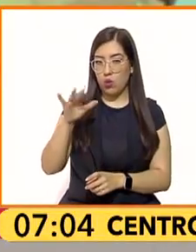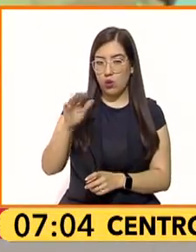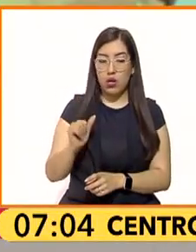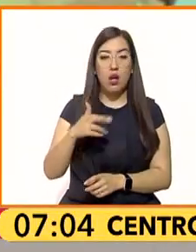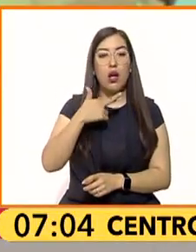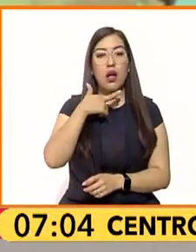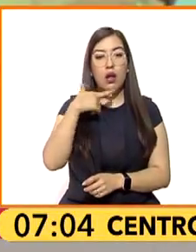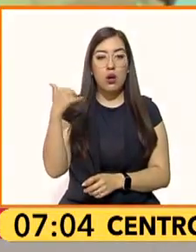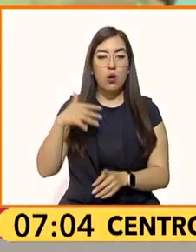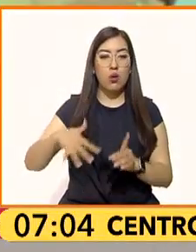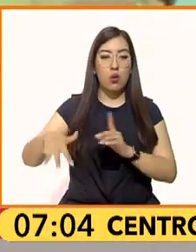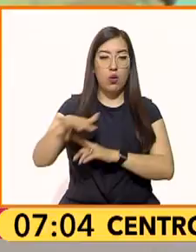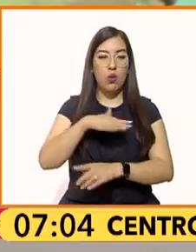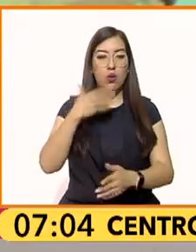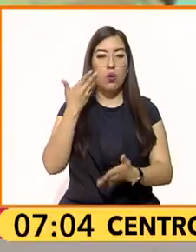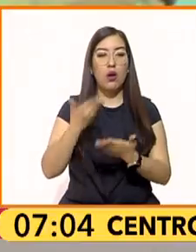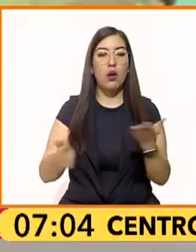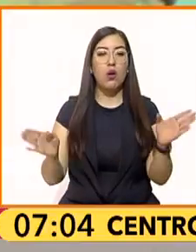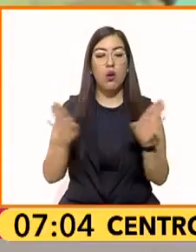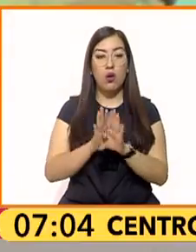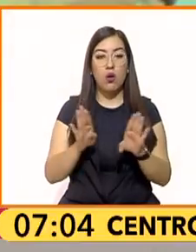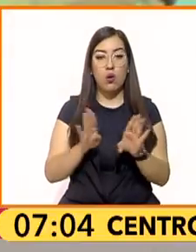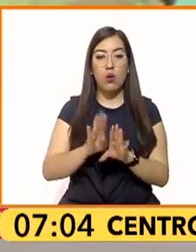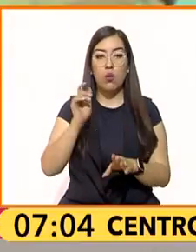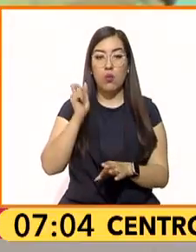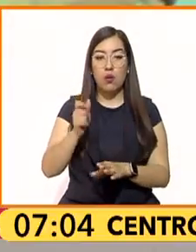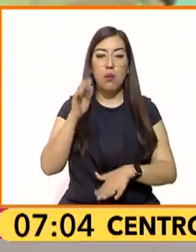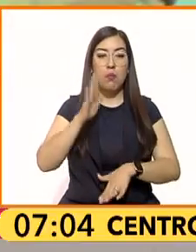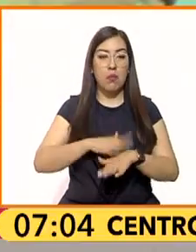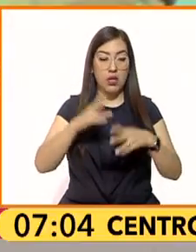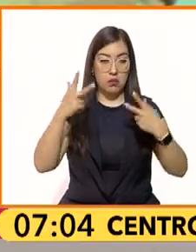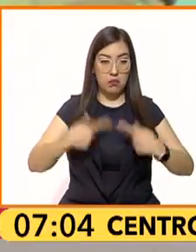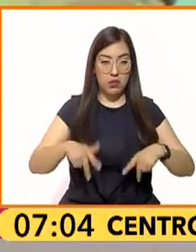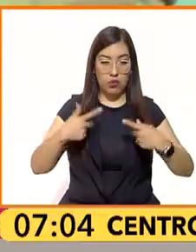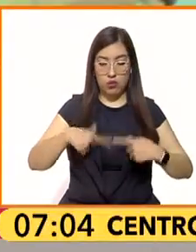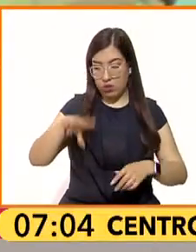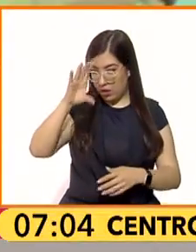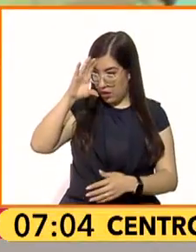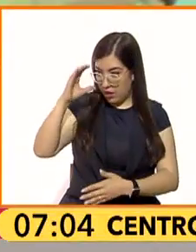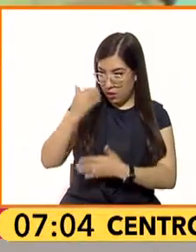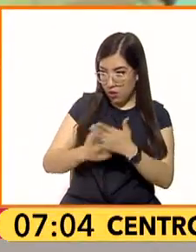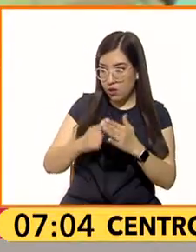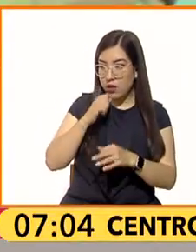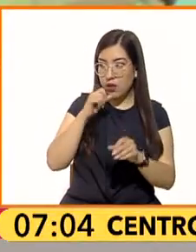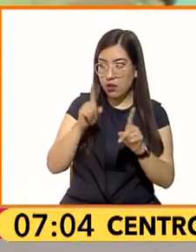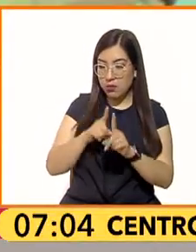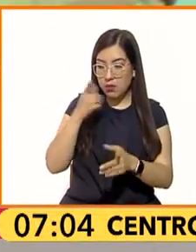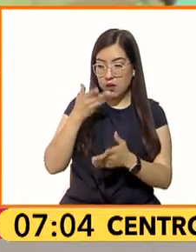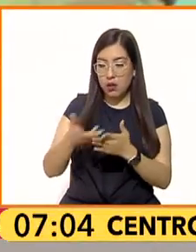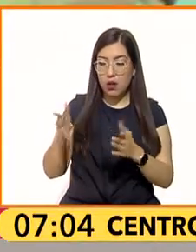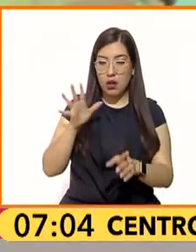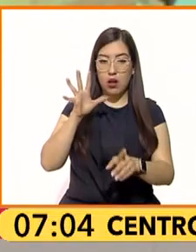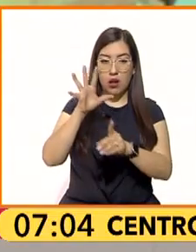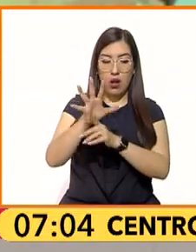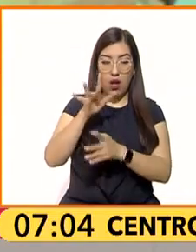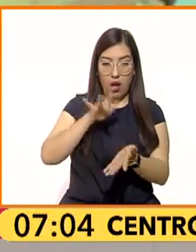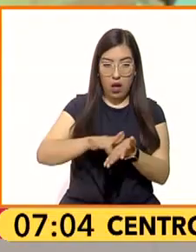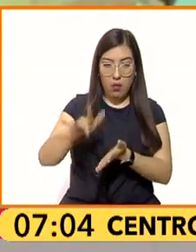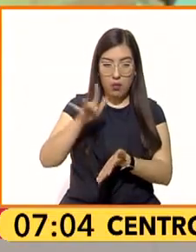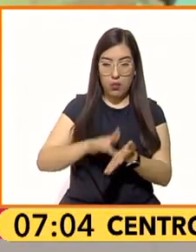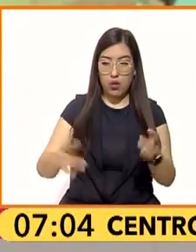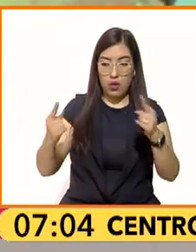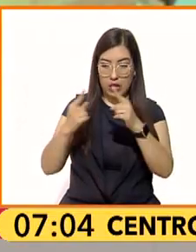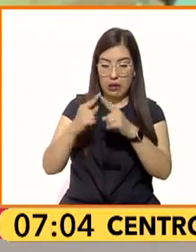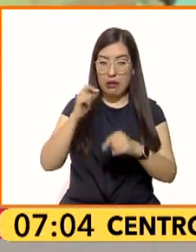venido precisamente pues a impulsar a que más fieles católicos estén con la Iglesia, pues digamos